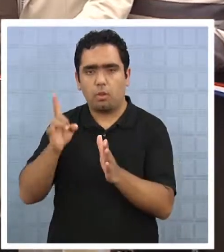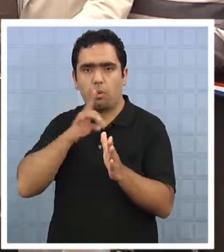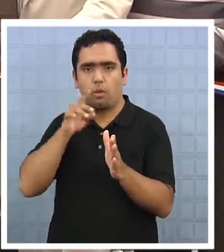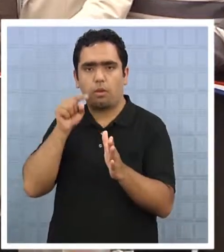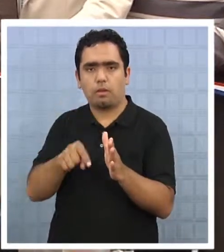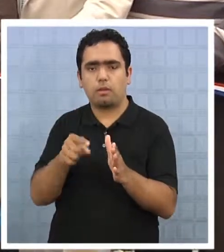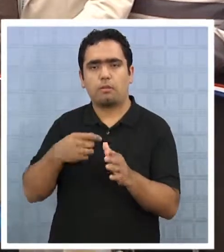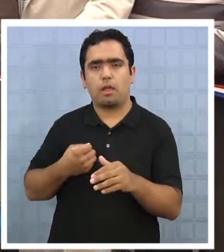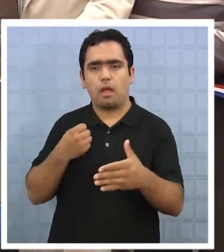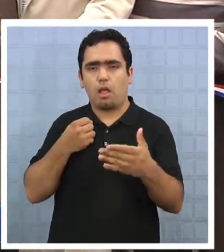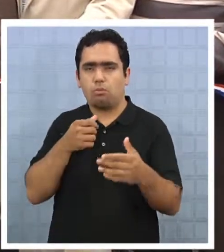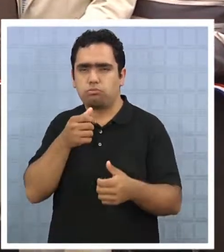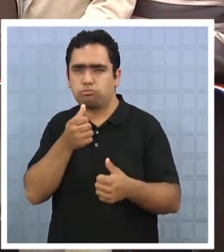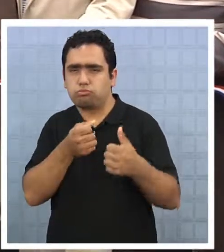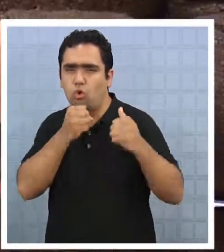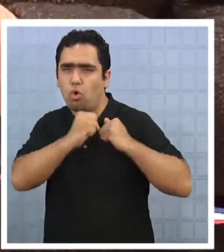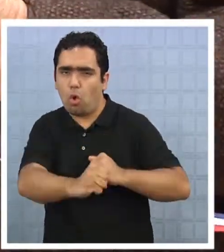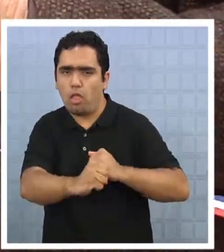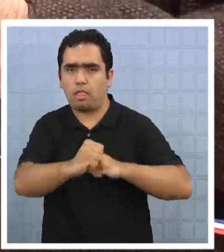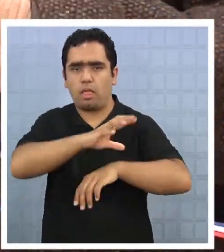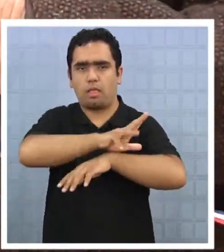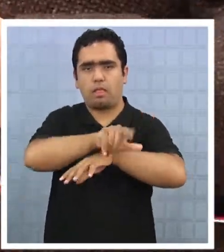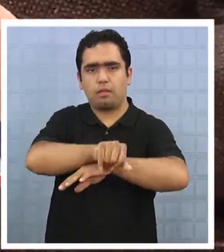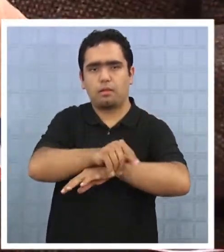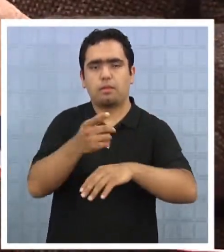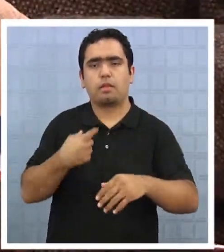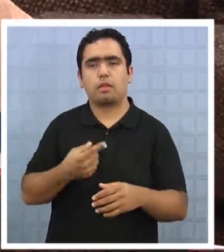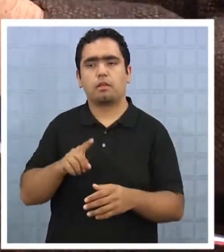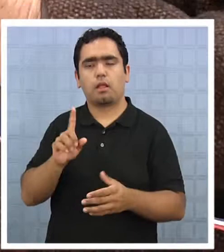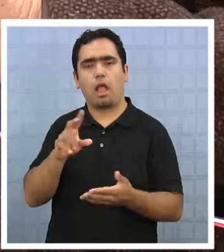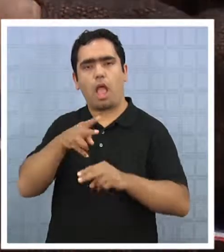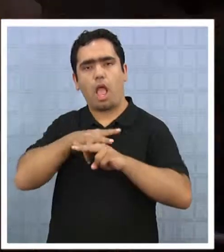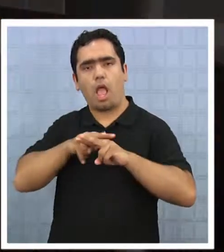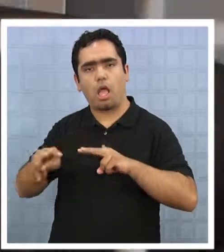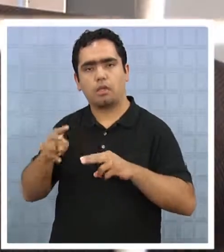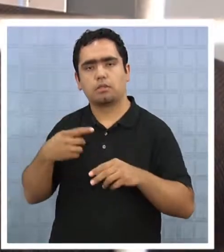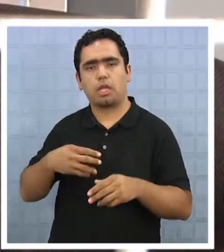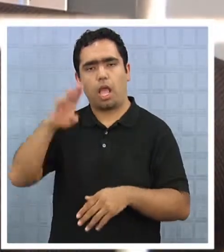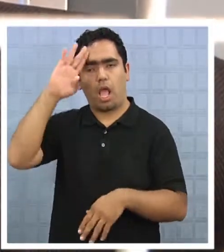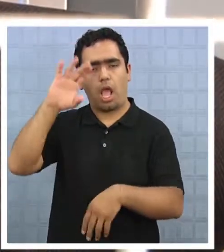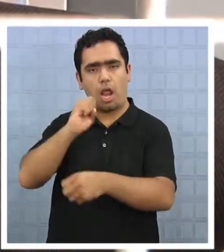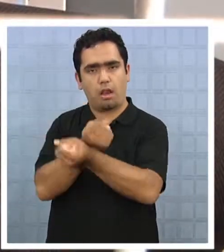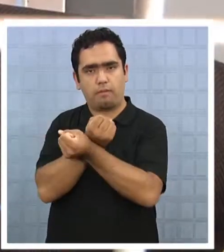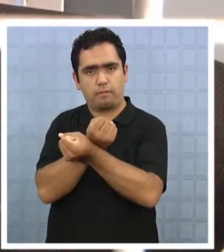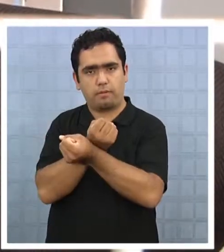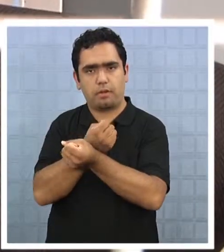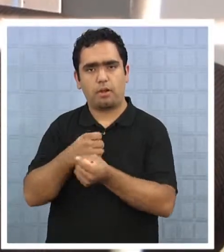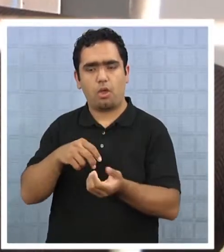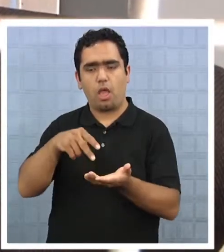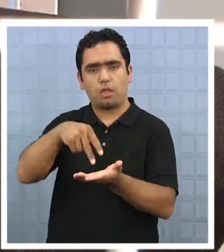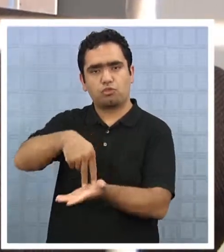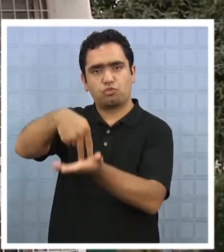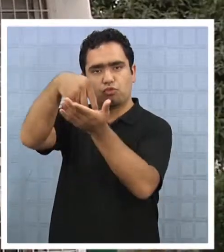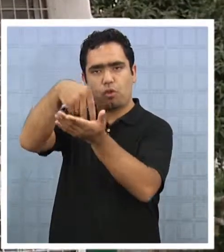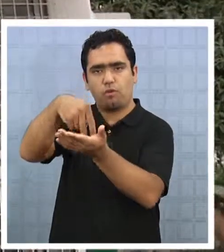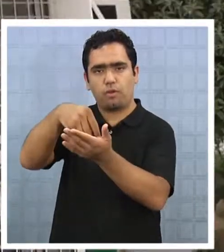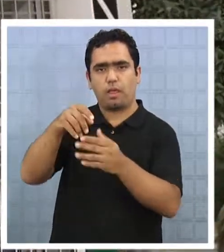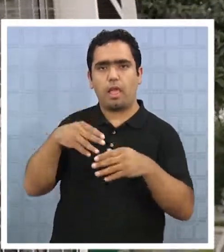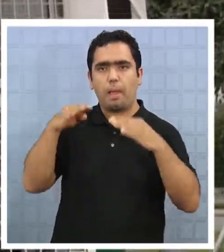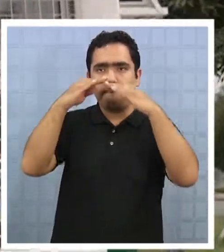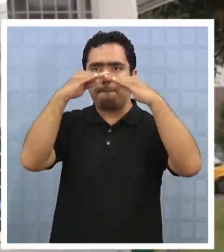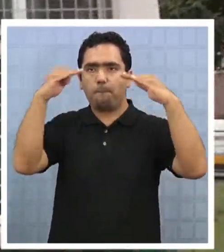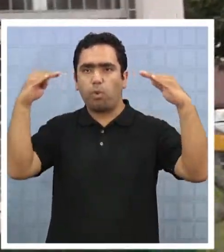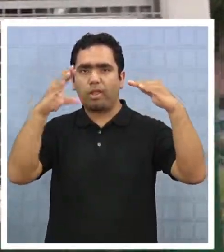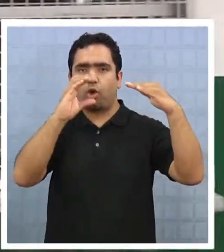como una etapa más en la lucha contra la delincuencia, calificaron las autoridades la instalación de la garita de carabineros en el acceso a